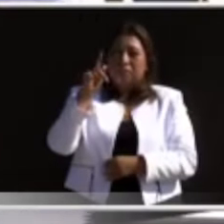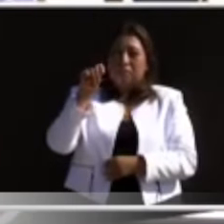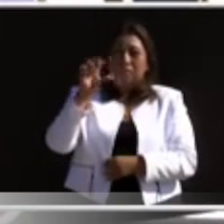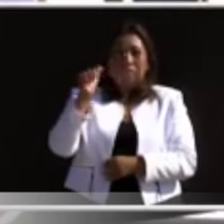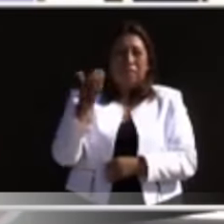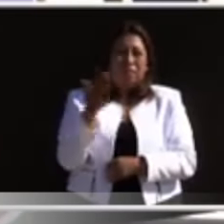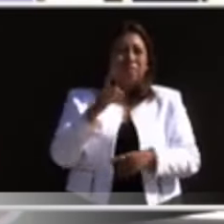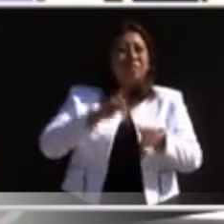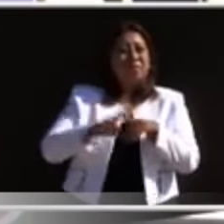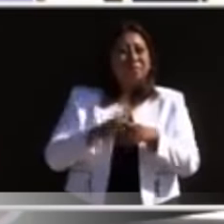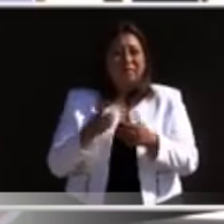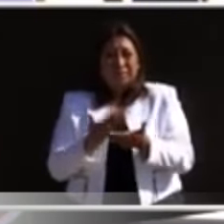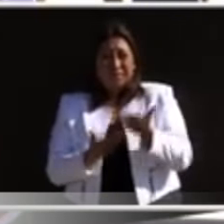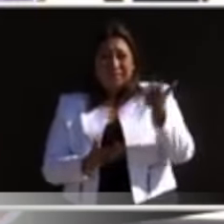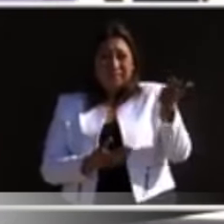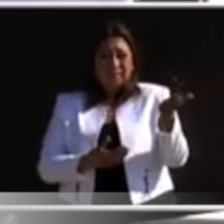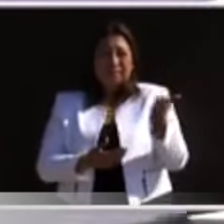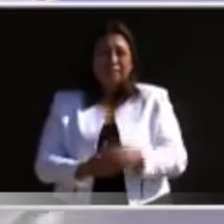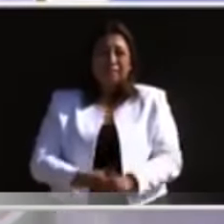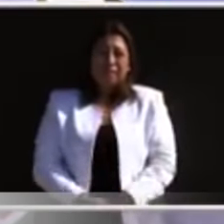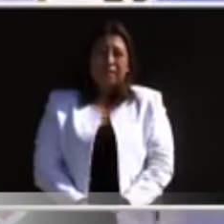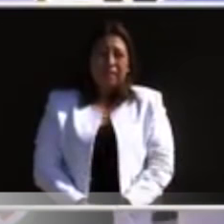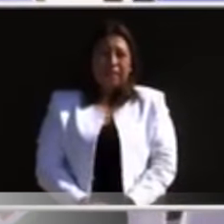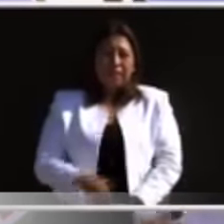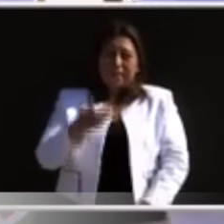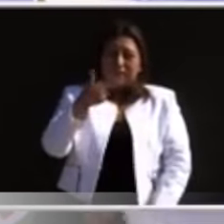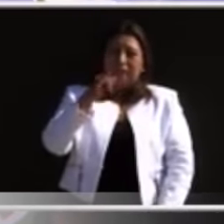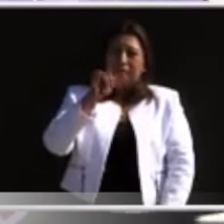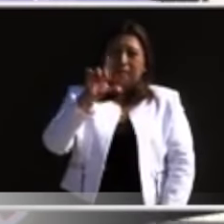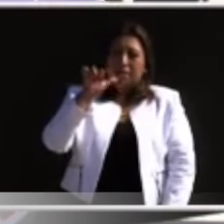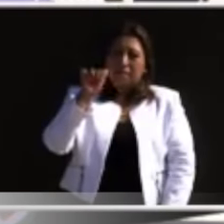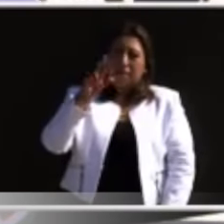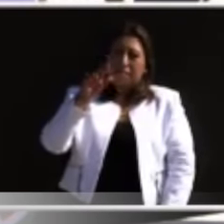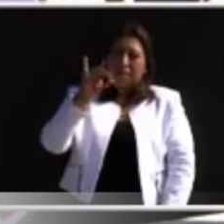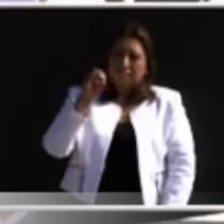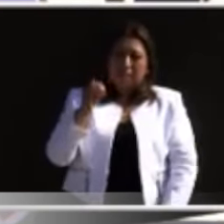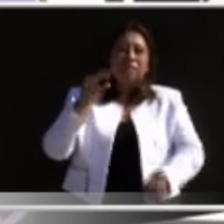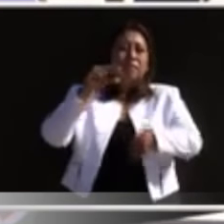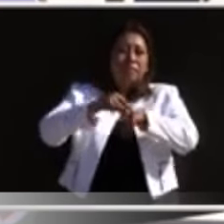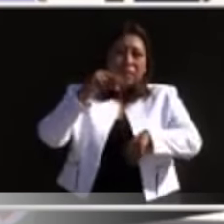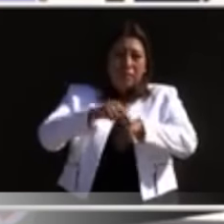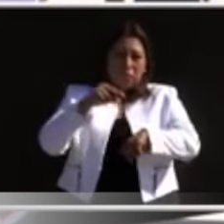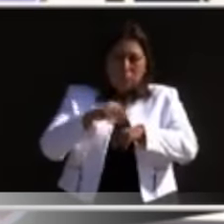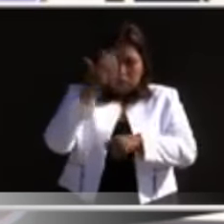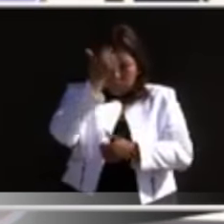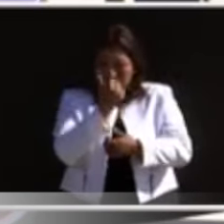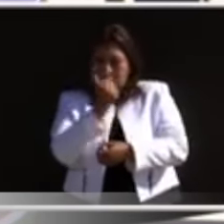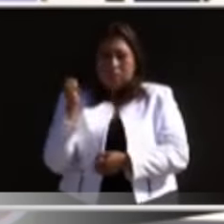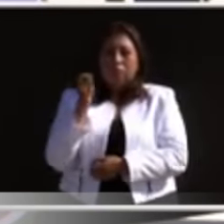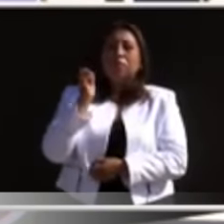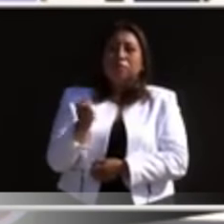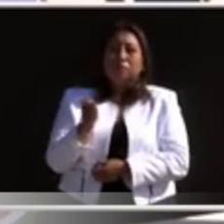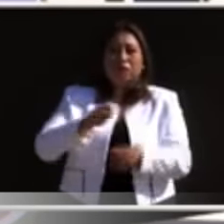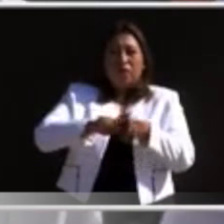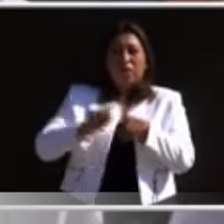Hilario. Gracias. Hilario es doctor en finanzas públicas,